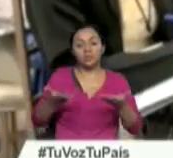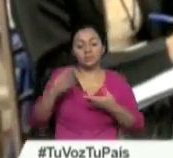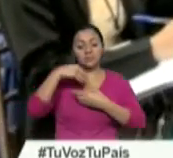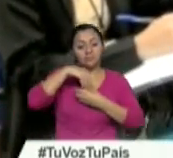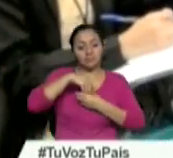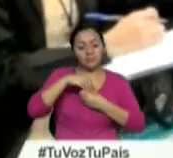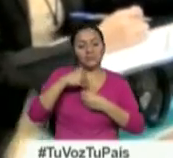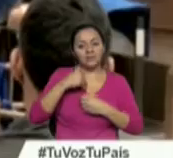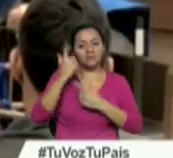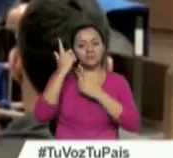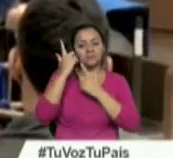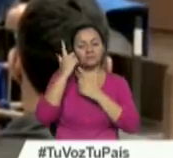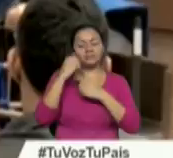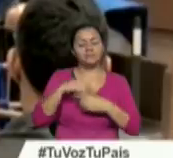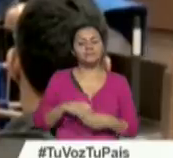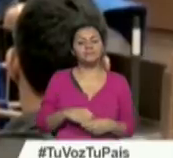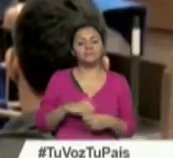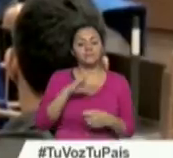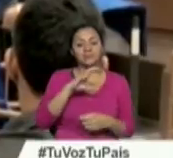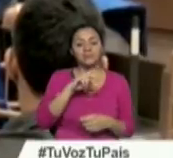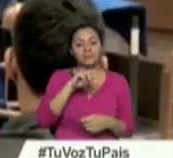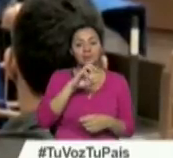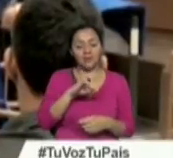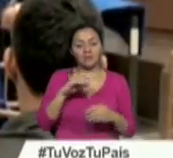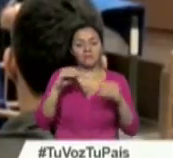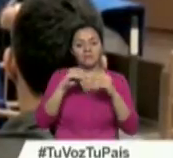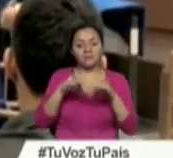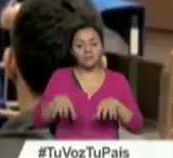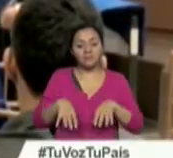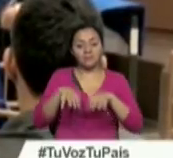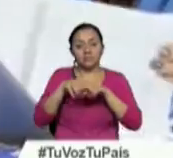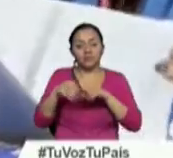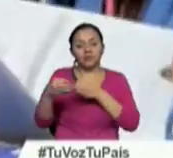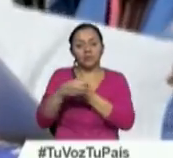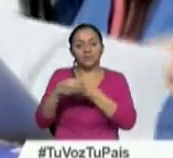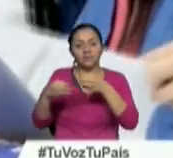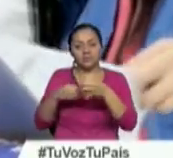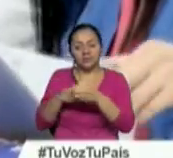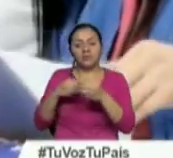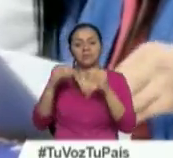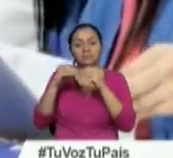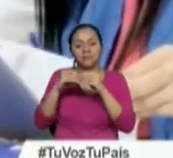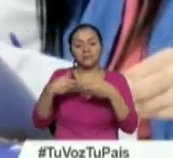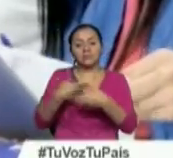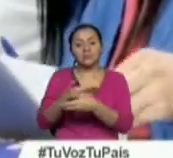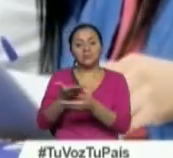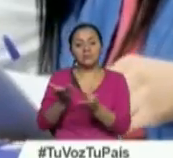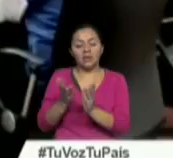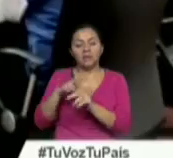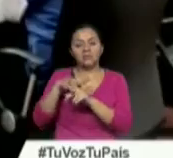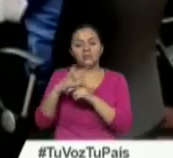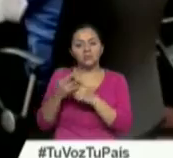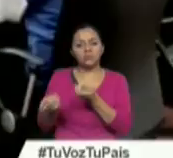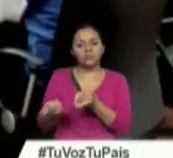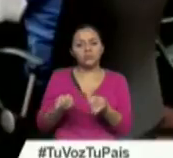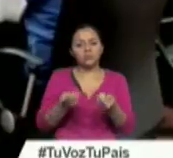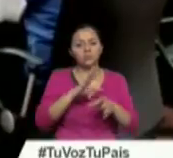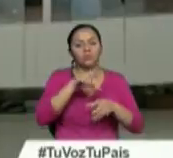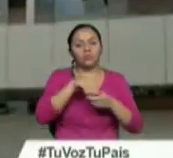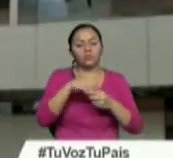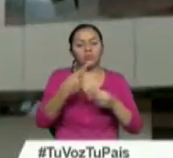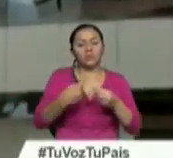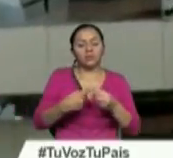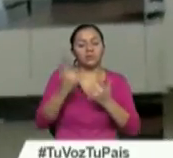encuentren al interior de los recintos electorales, sedes del CNE y la sala de situación en el centro de mando que se ubicará en la ciudad de